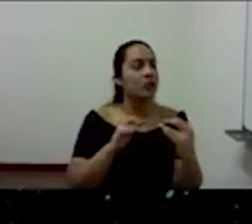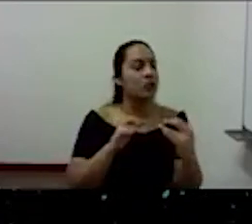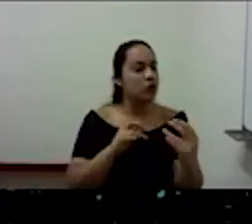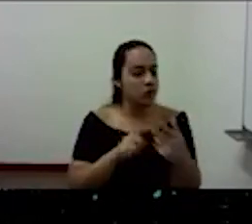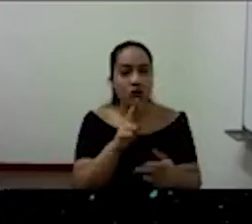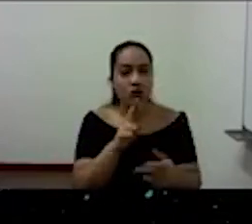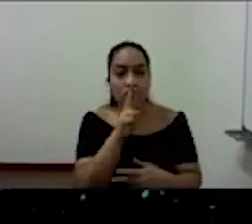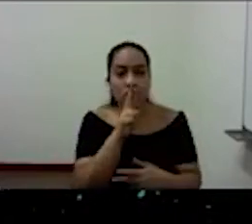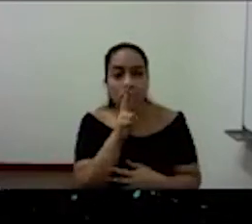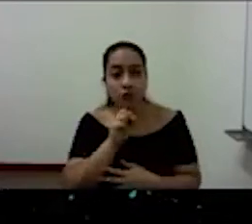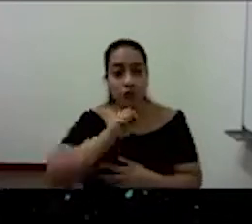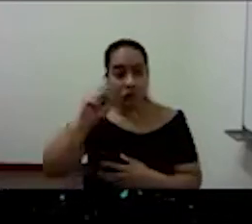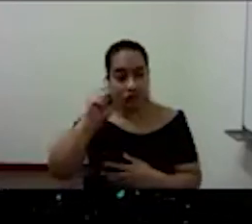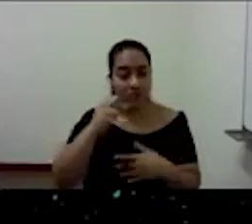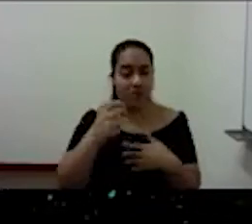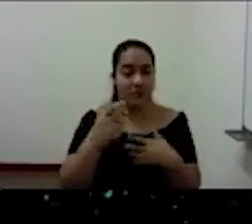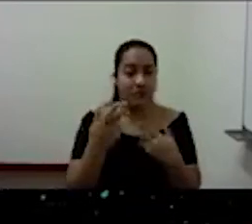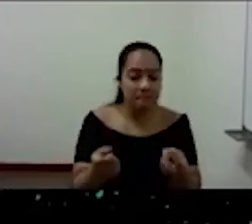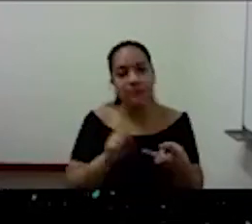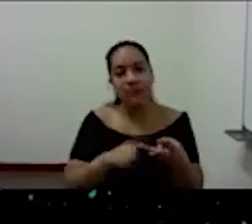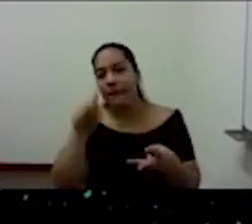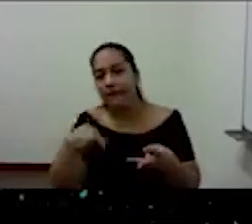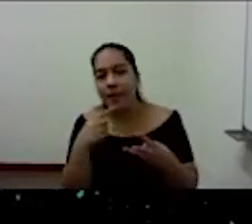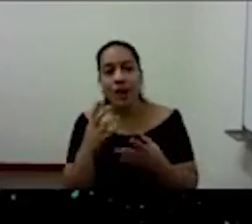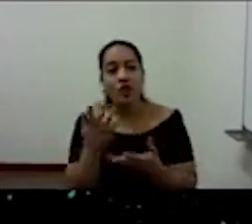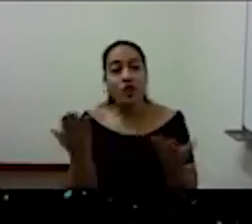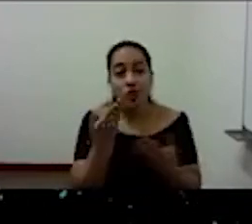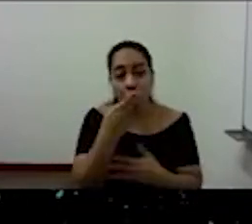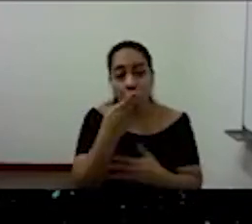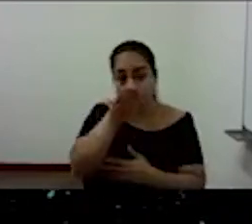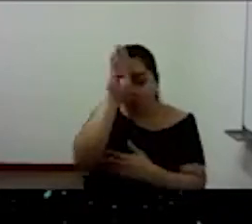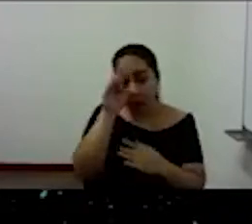rusa, la Revolución cubana,